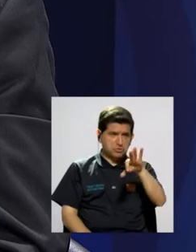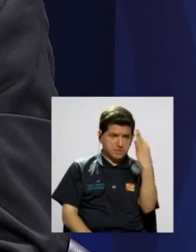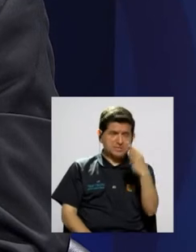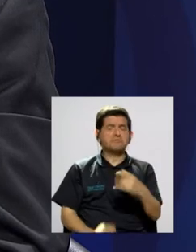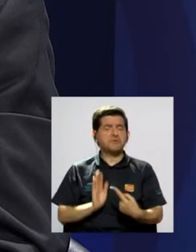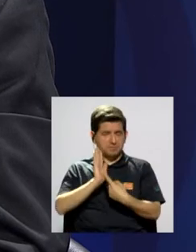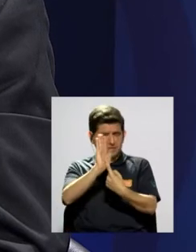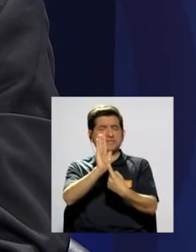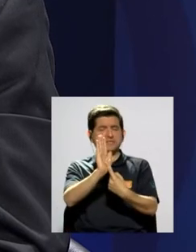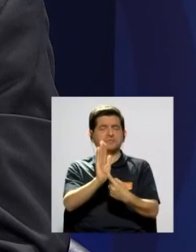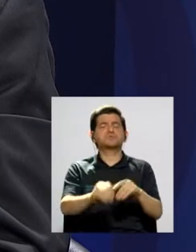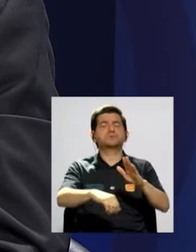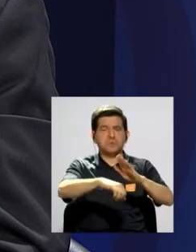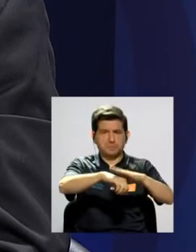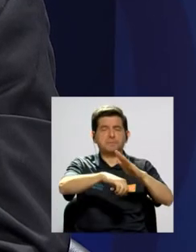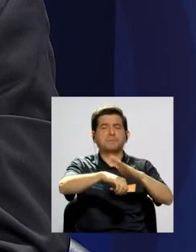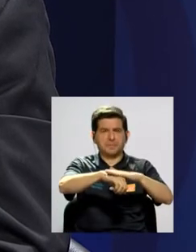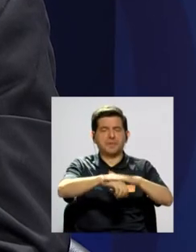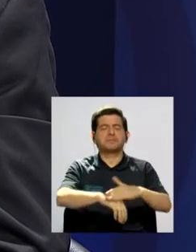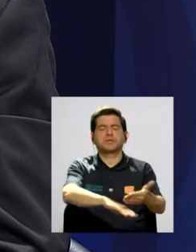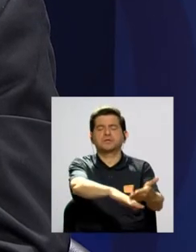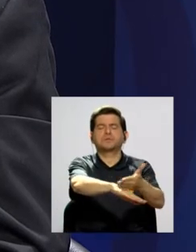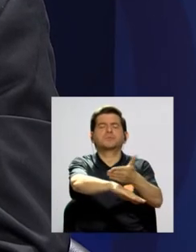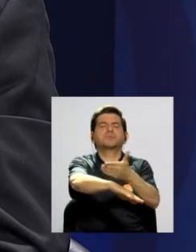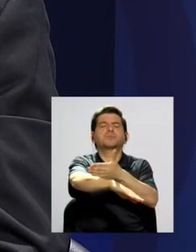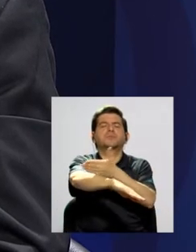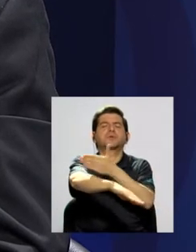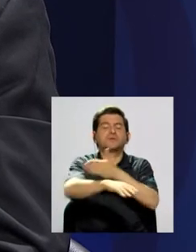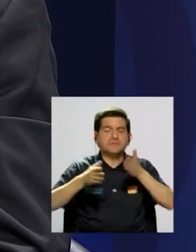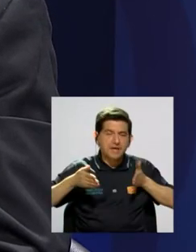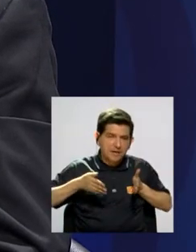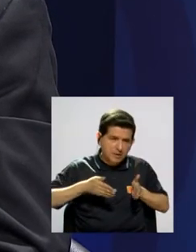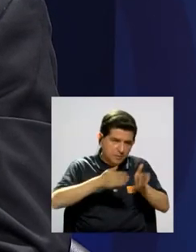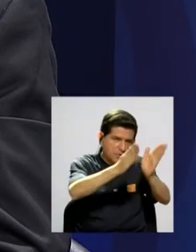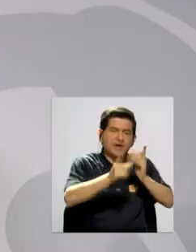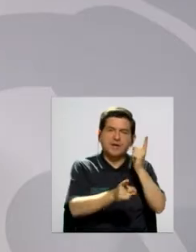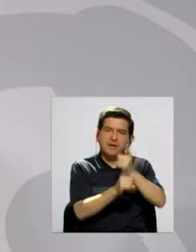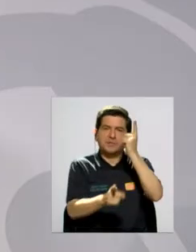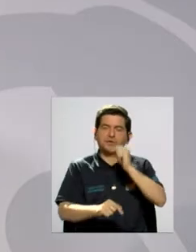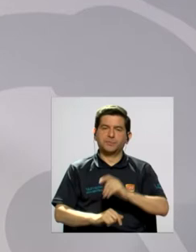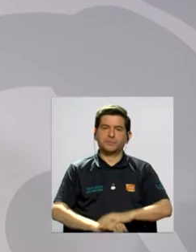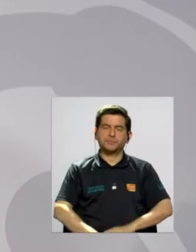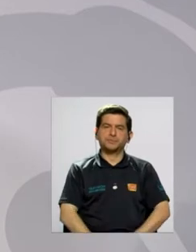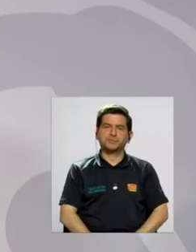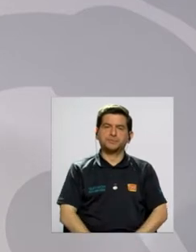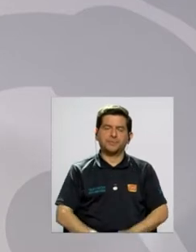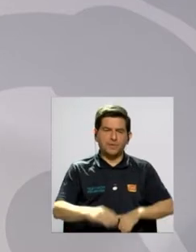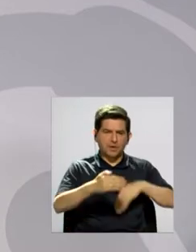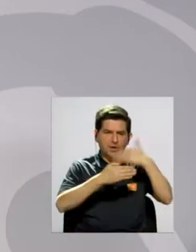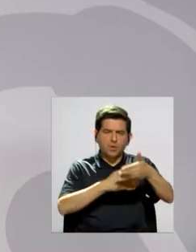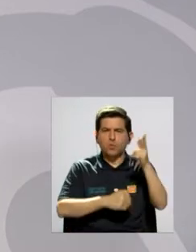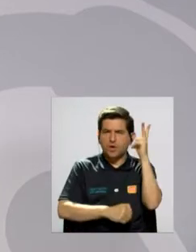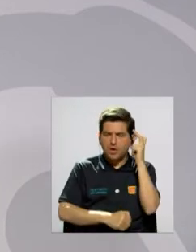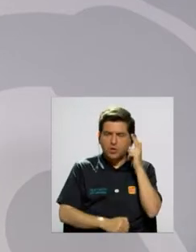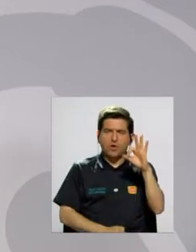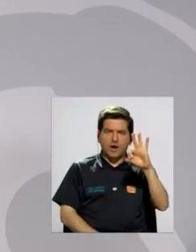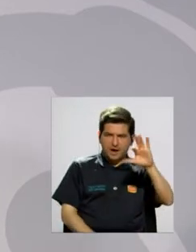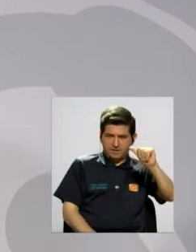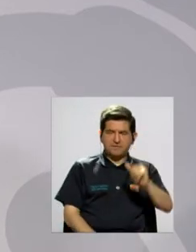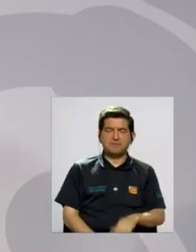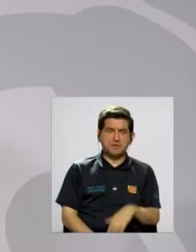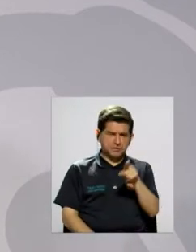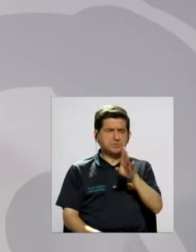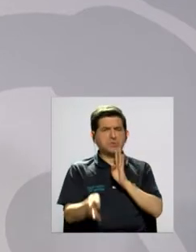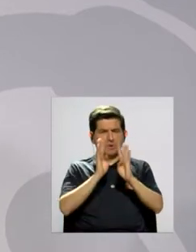permitir ir avanzando por la ruta correcta. Después de escuchar a Fabricio, que es muy elocuente de por